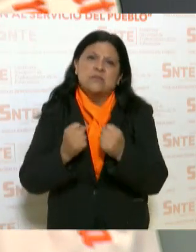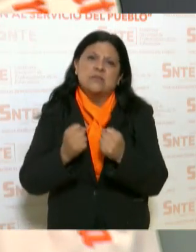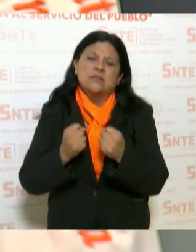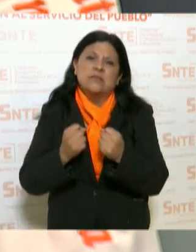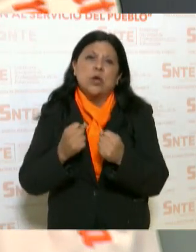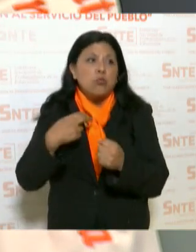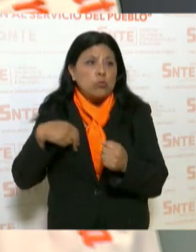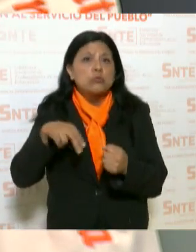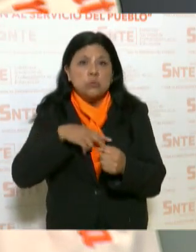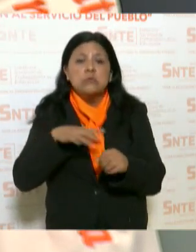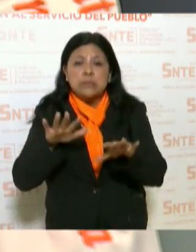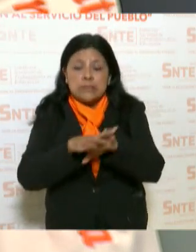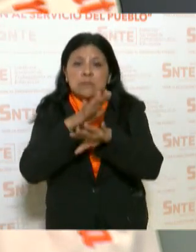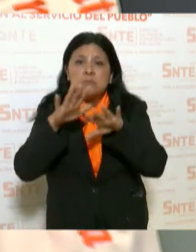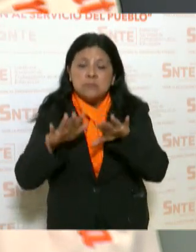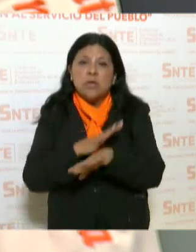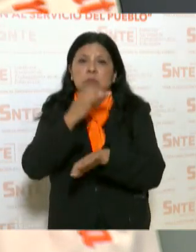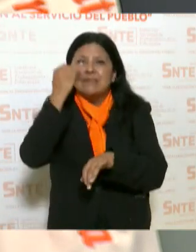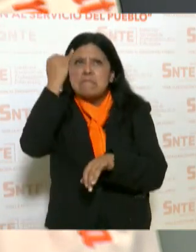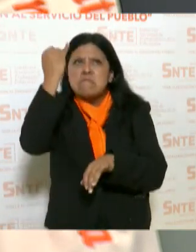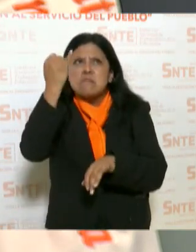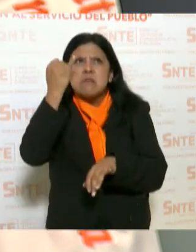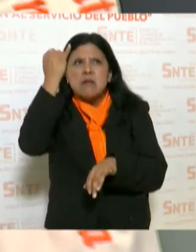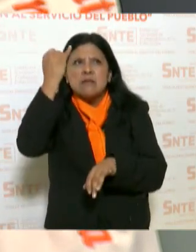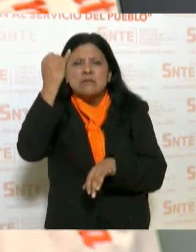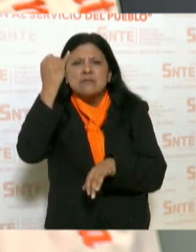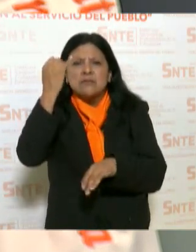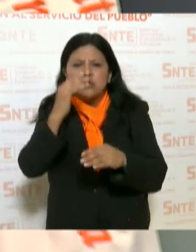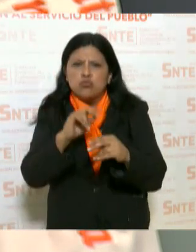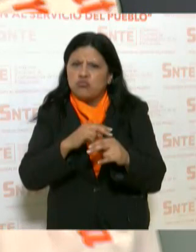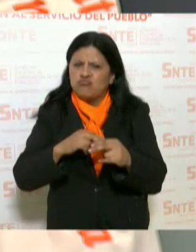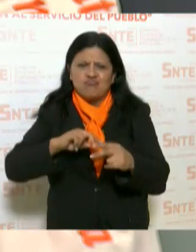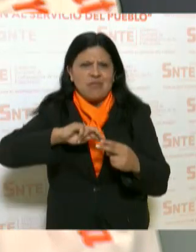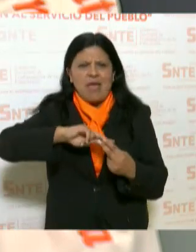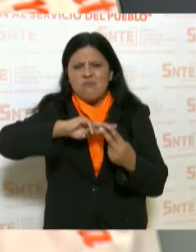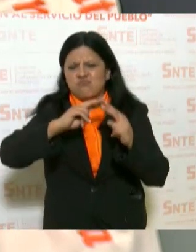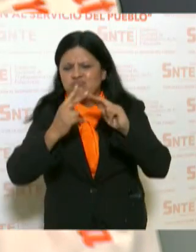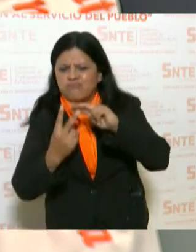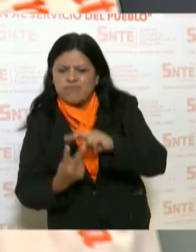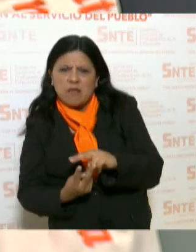Nosotros cambiamos eso. De abajo hacia arriba es todo el apoyo.